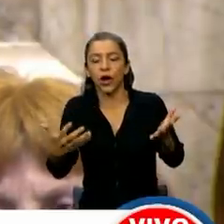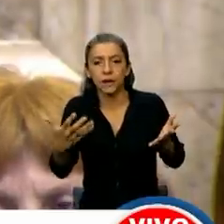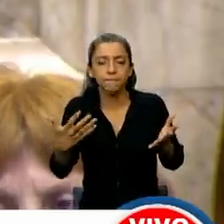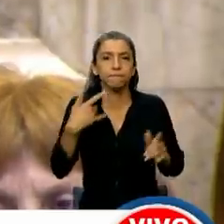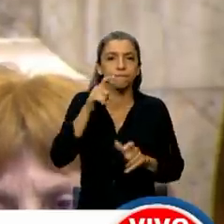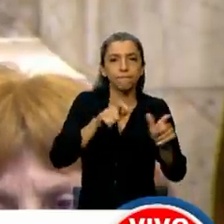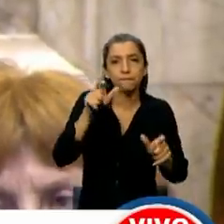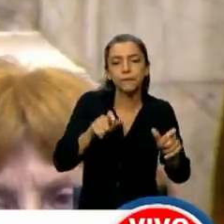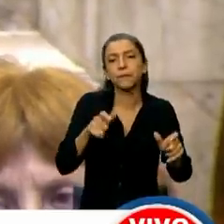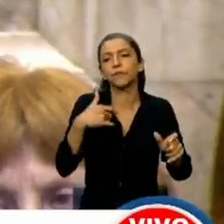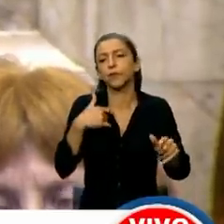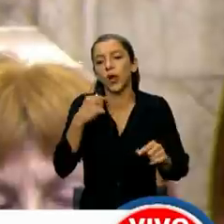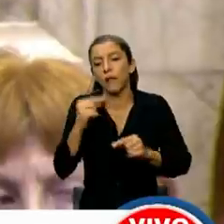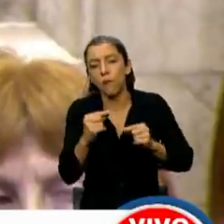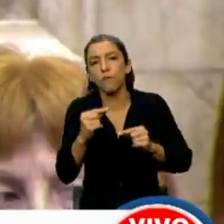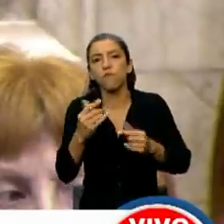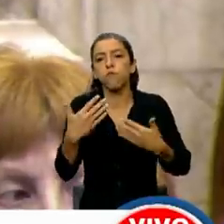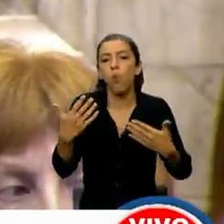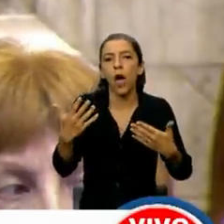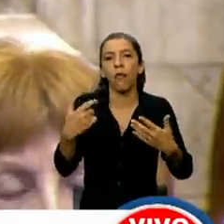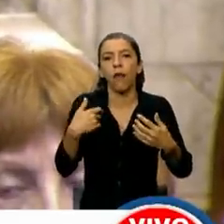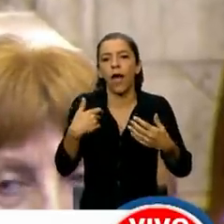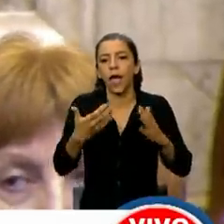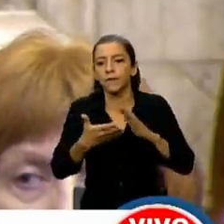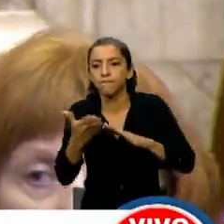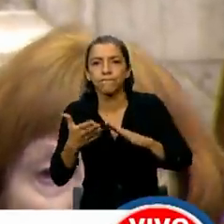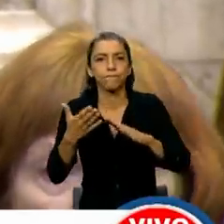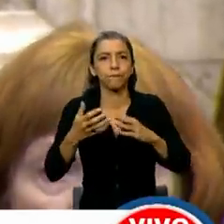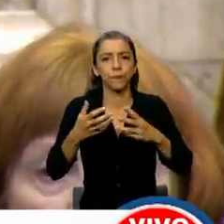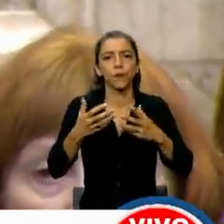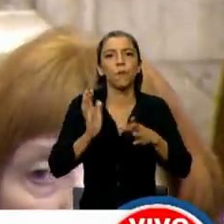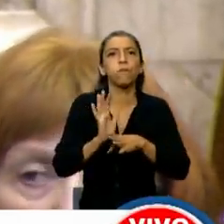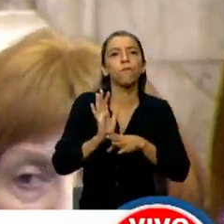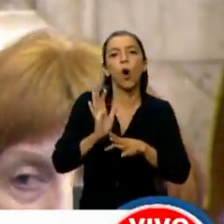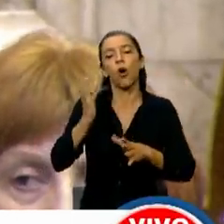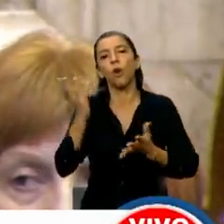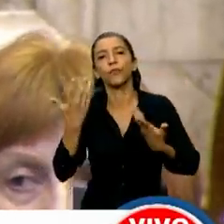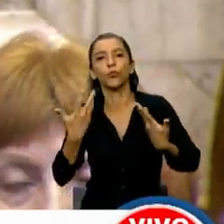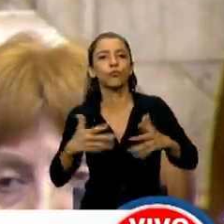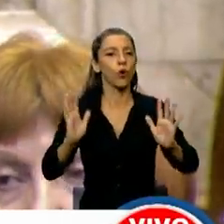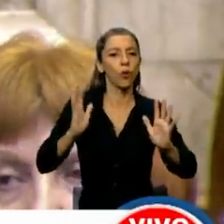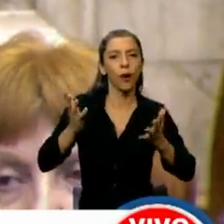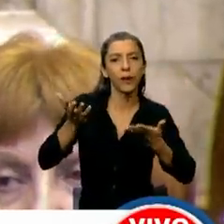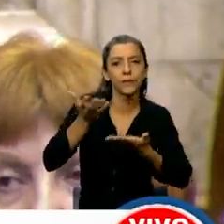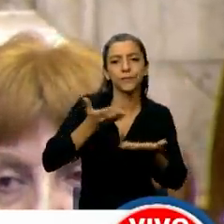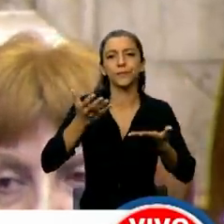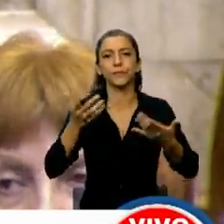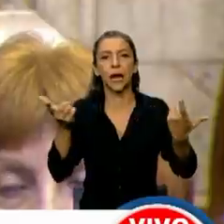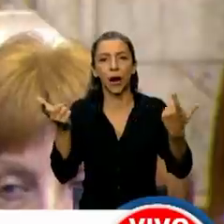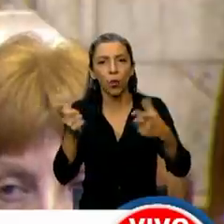pueden respirar una cierta normalidad en términos de volver a juntarse a